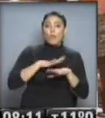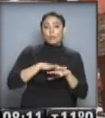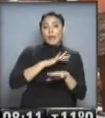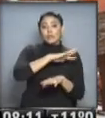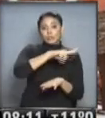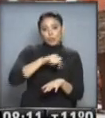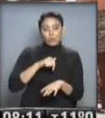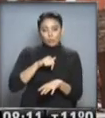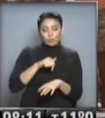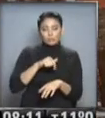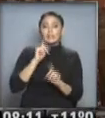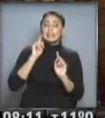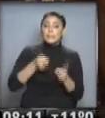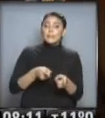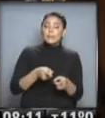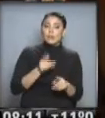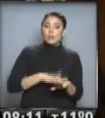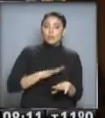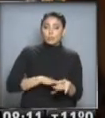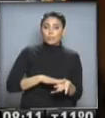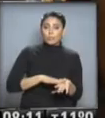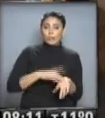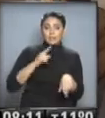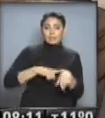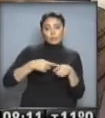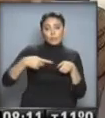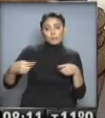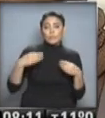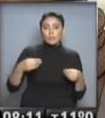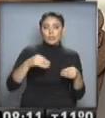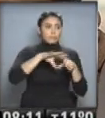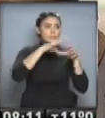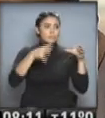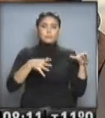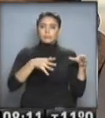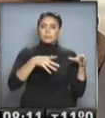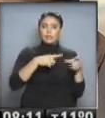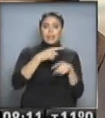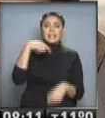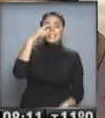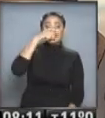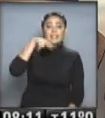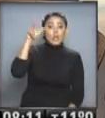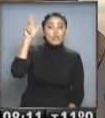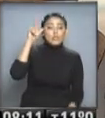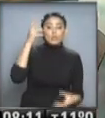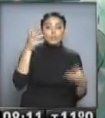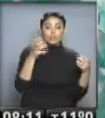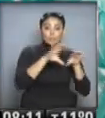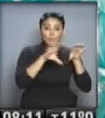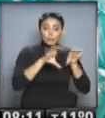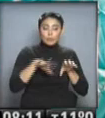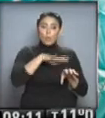que estuvieron ocurriendo y también del paso del tiempo, porque están a la intemperie, 78 coches en un predio de Villa